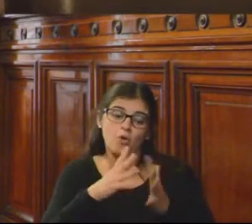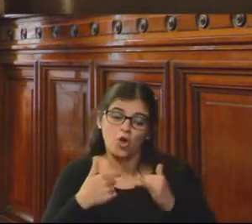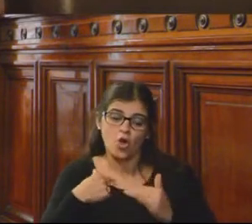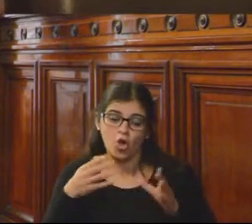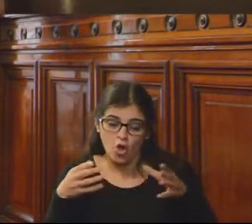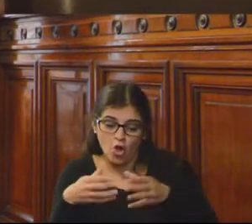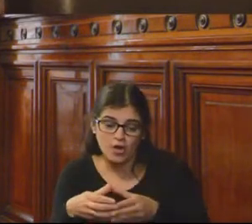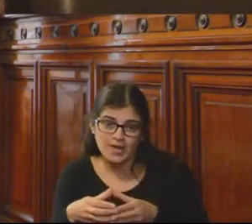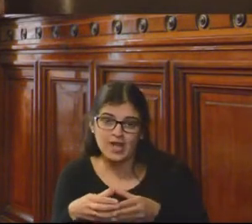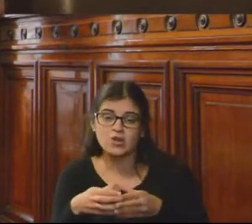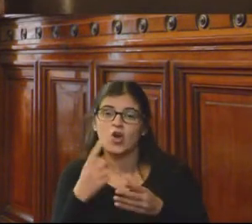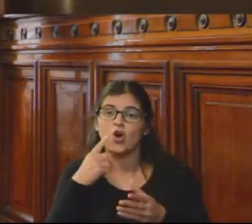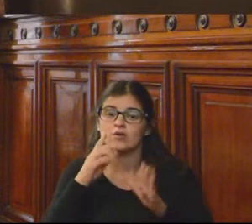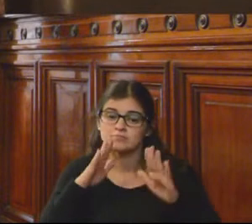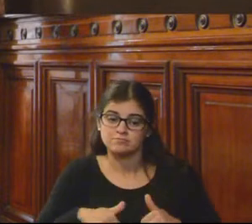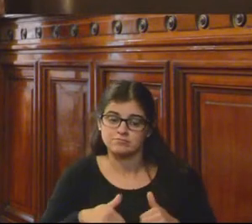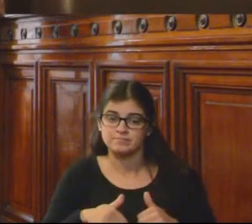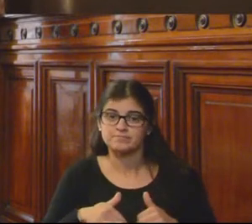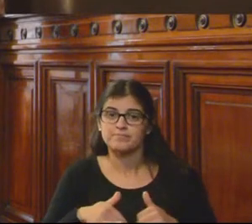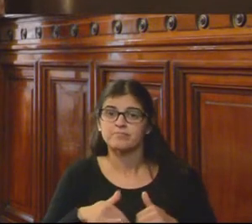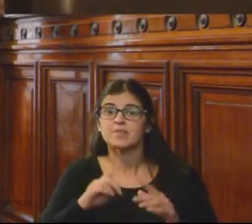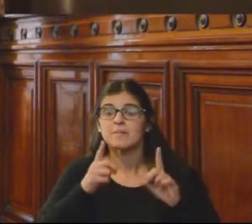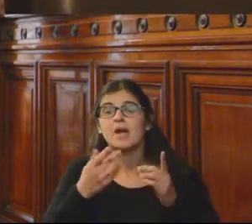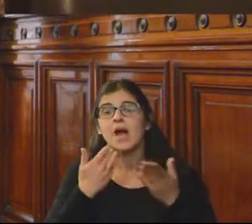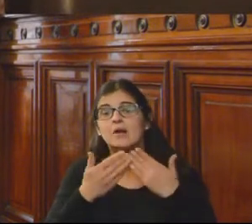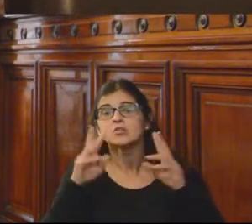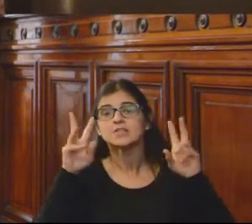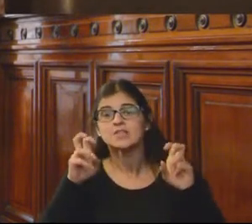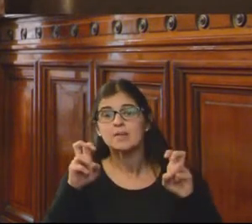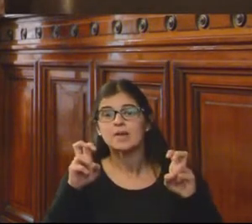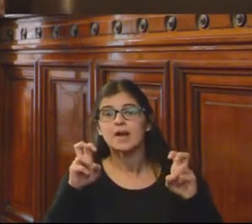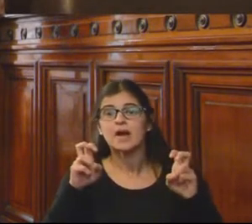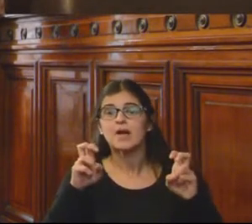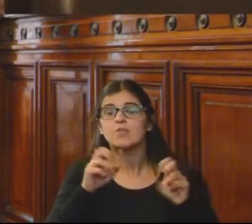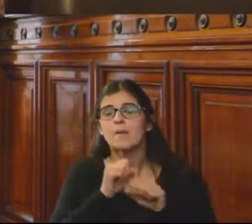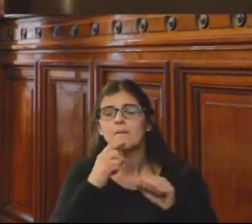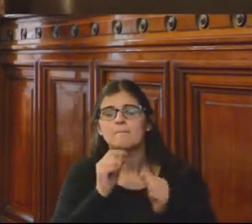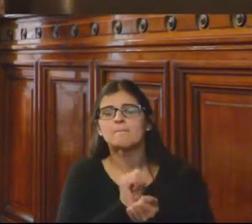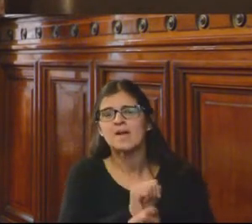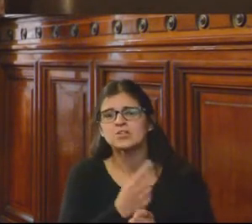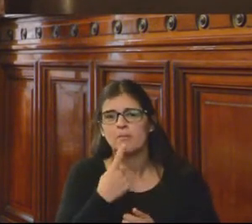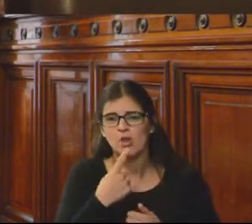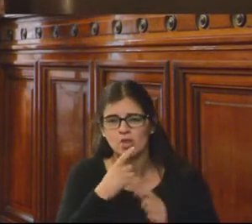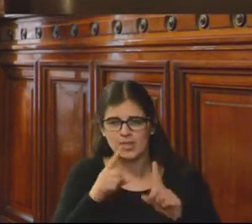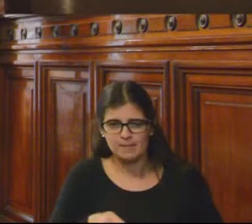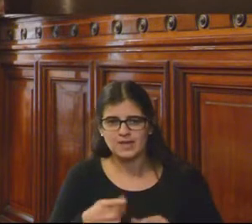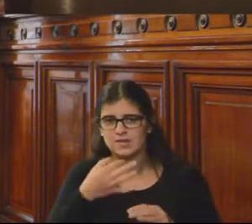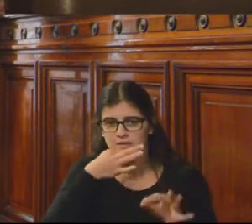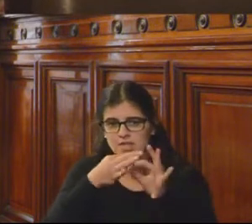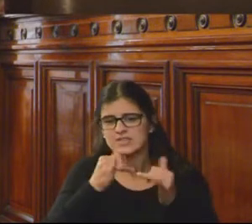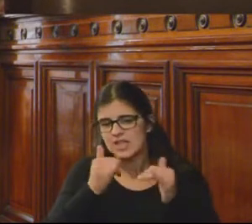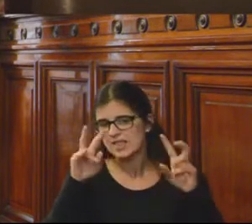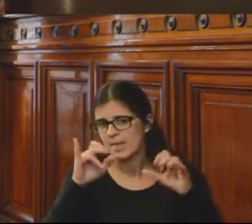órgano competente. Se habla del tema de los supuestos presos políticos, un tema que ya hemos